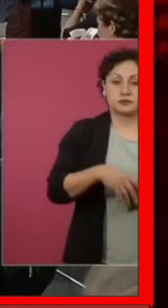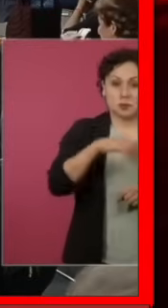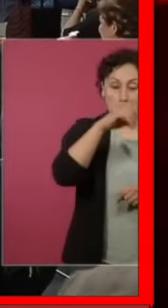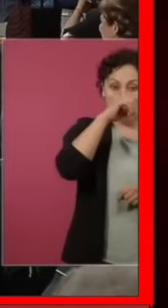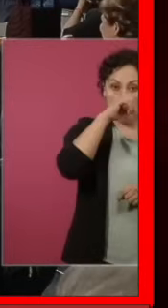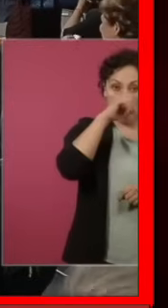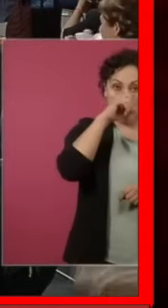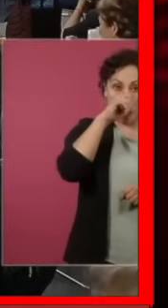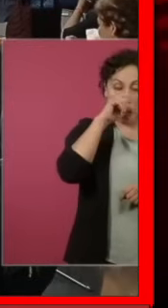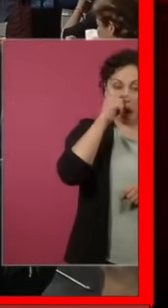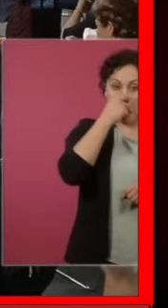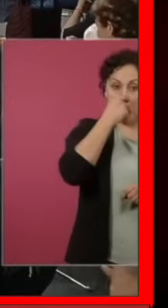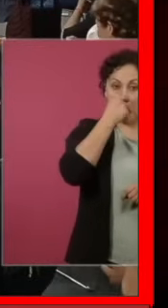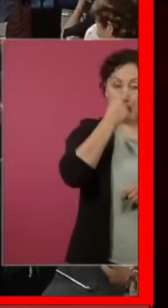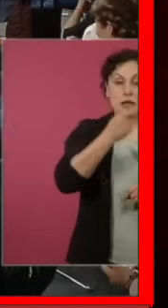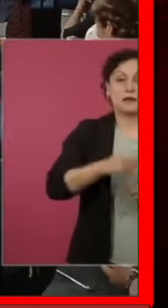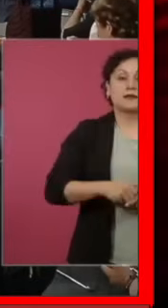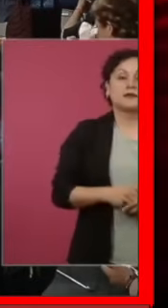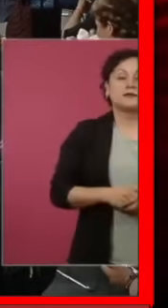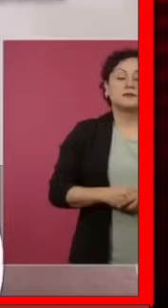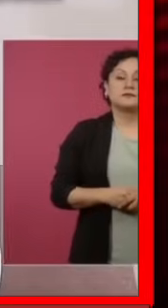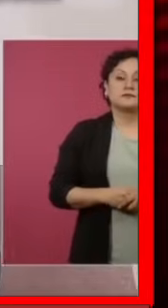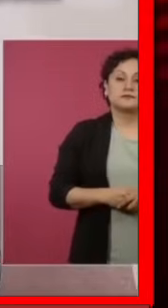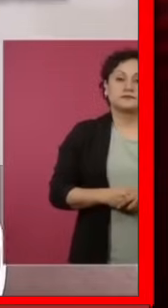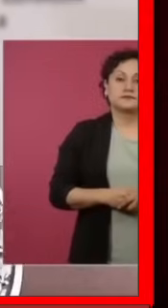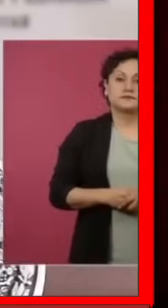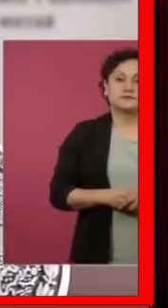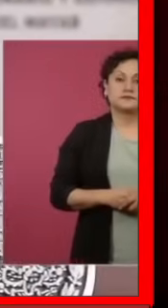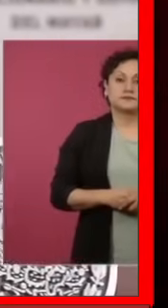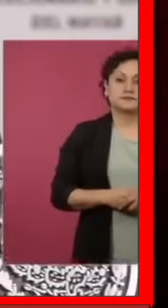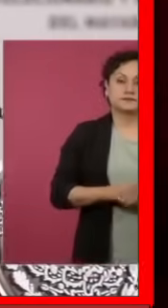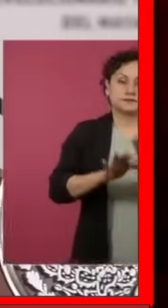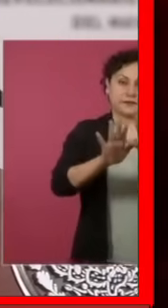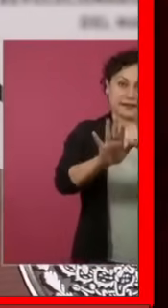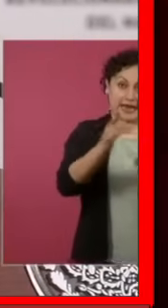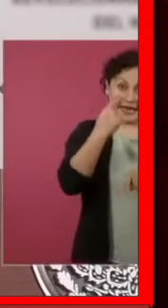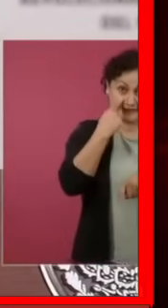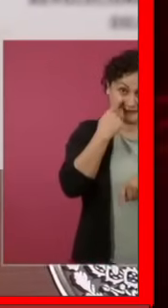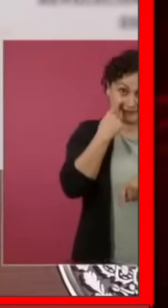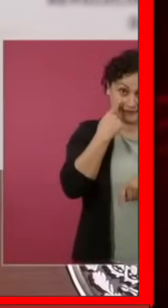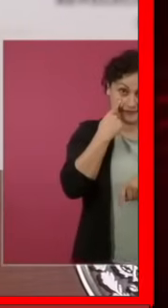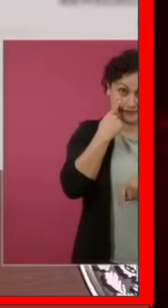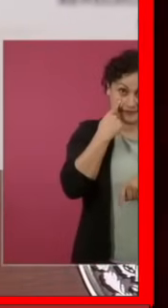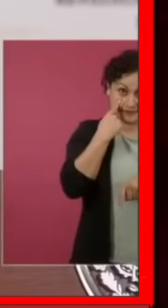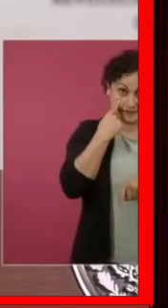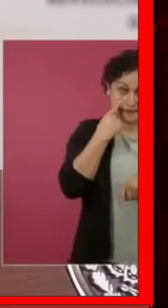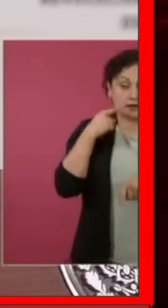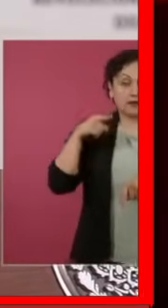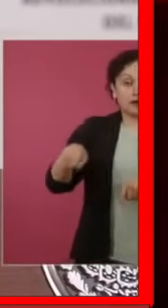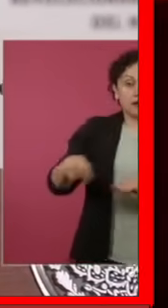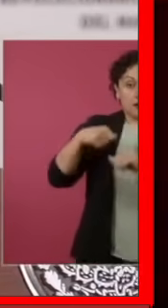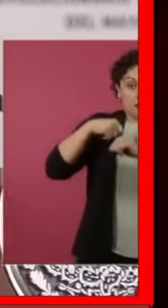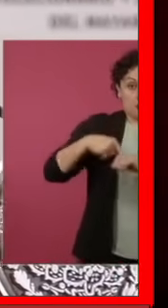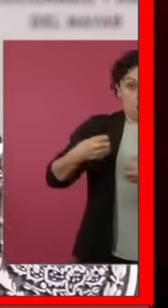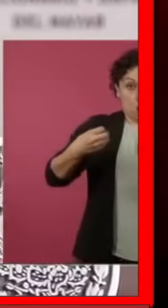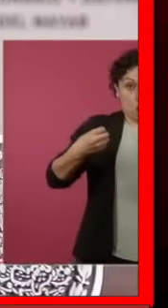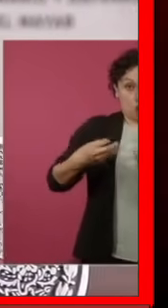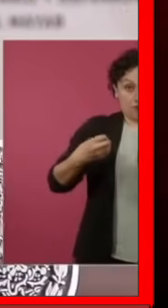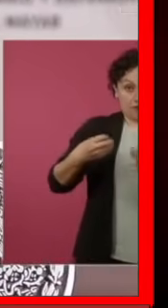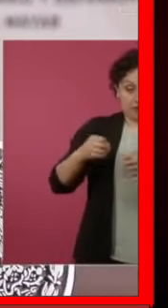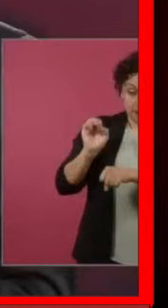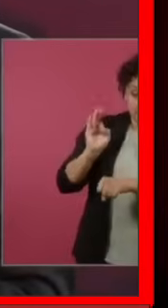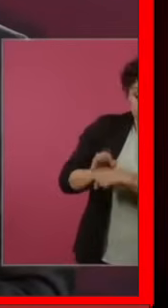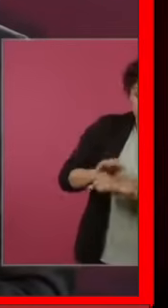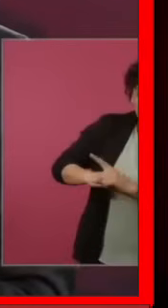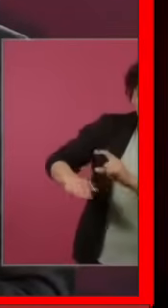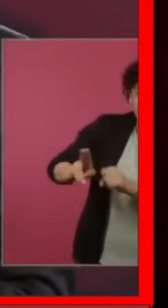Que esto es independiente de la clausura que tiene la Procuraduría de Defensa del Medio